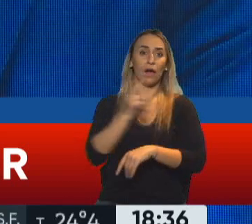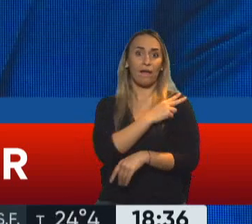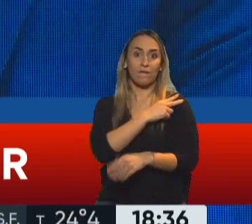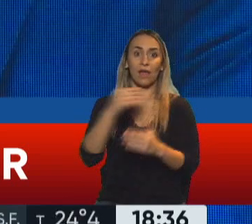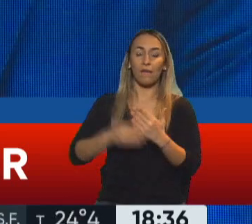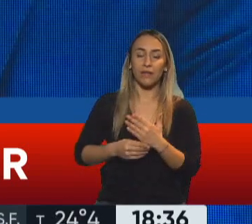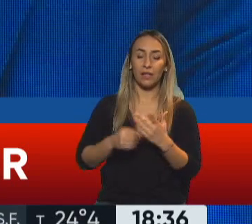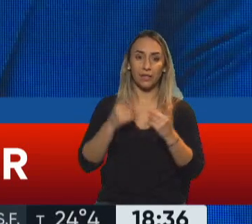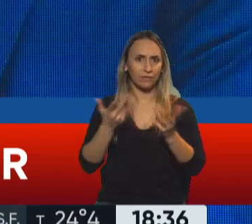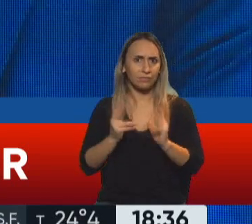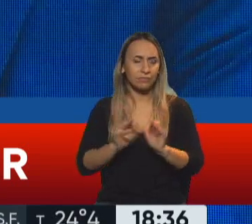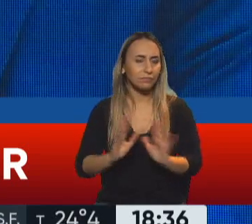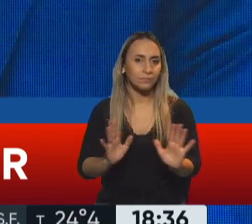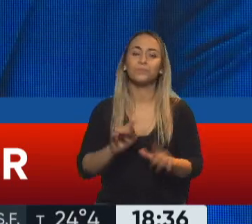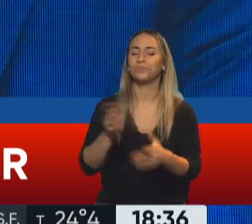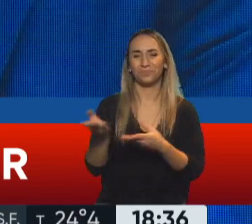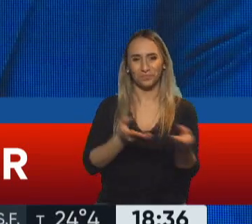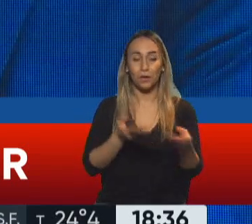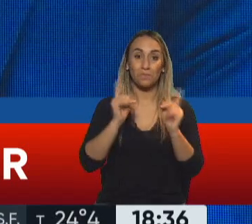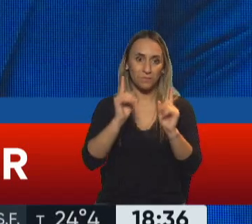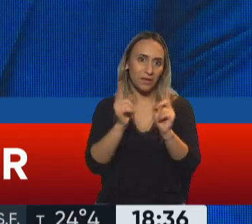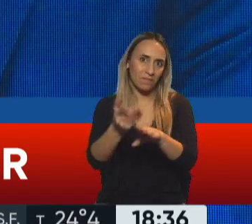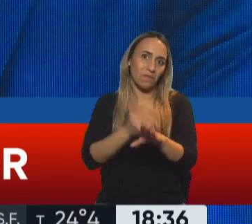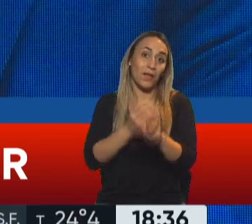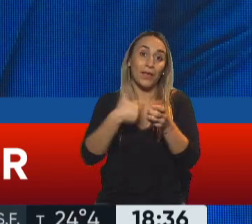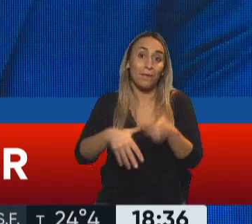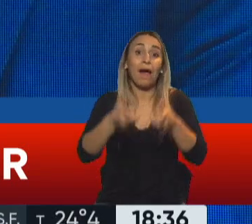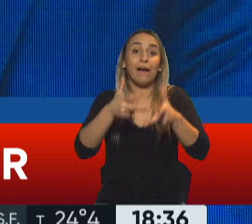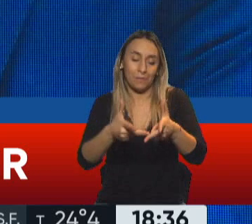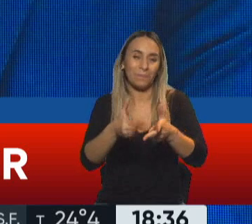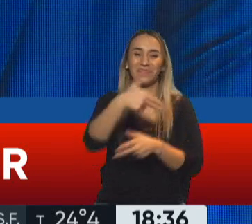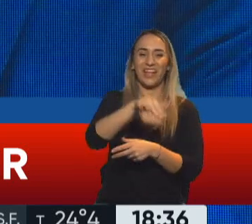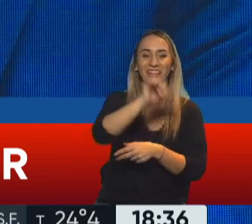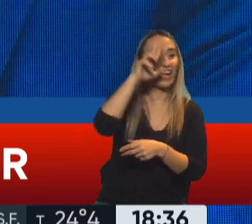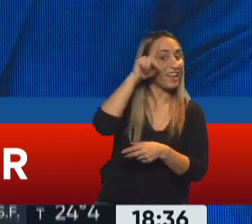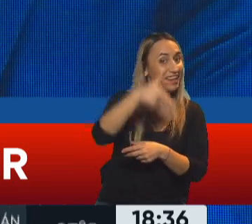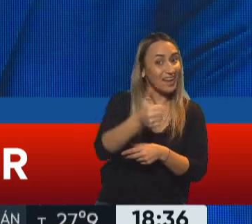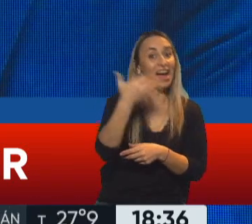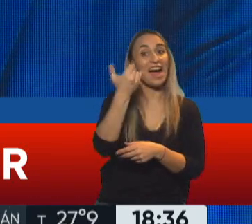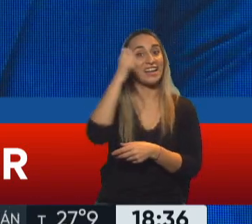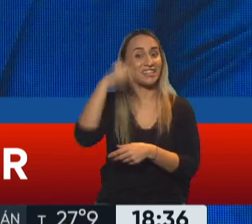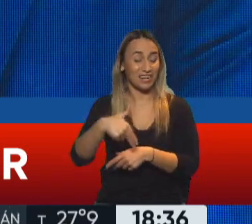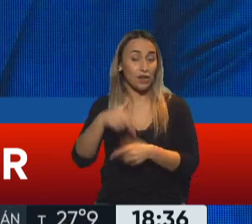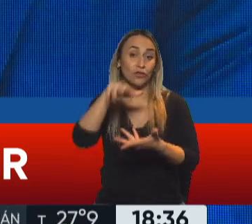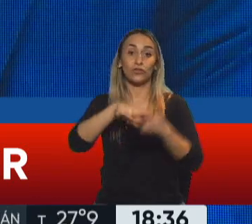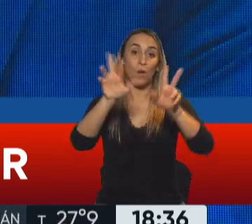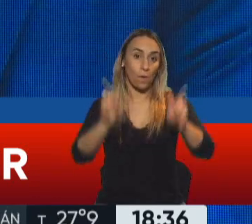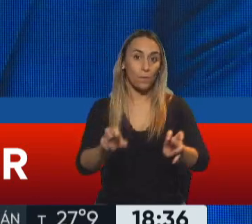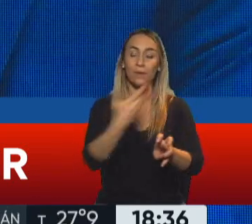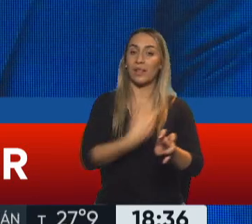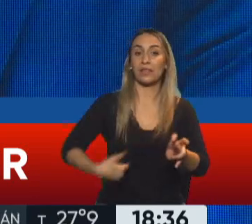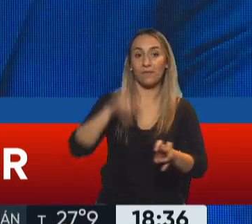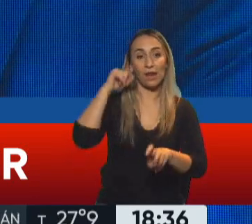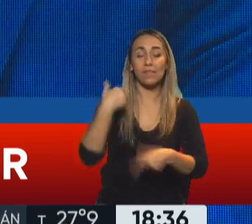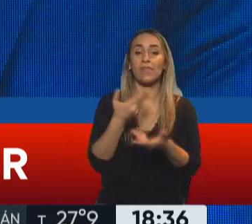Volvemos al tema que estábamos hablando junto con Nazarena y con Ayelén, que tiene que ver con la cumbre del Mercosur, con la apertura que ha realizado hoy el presidente Alberto Fernández,